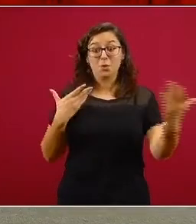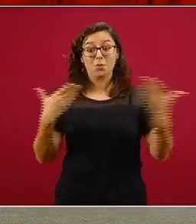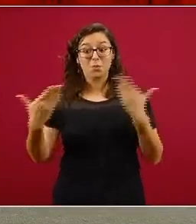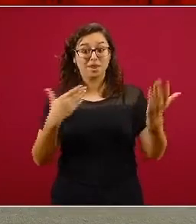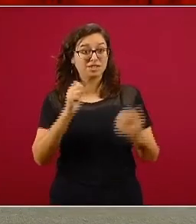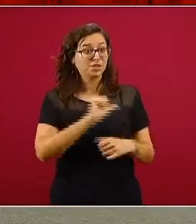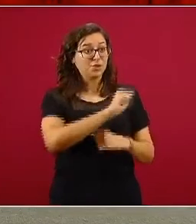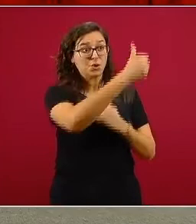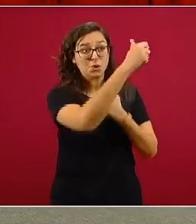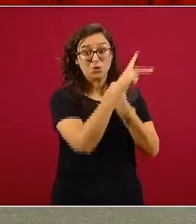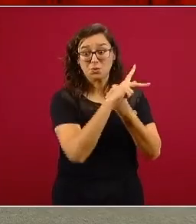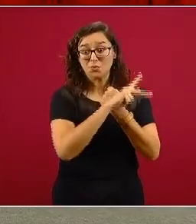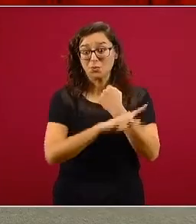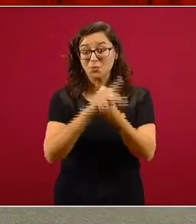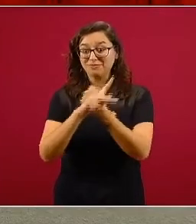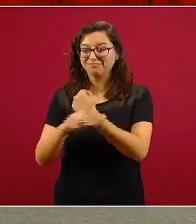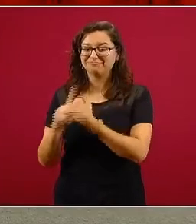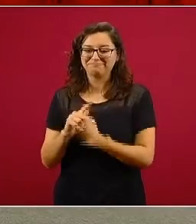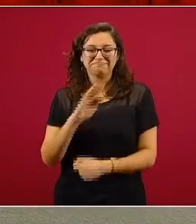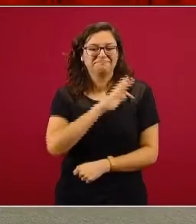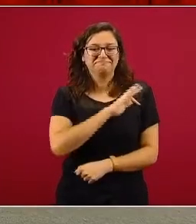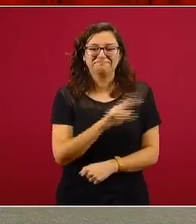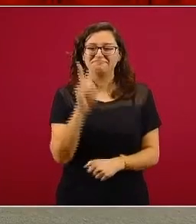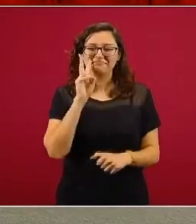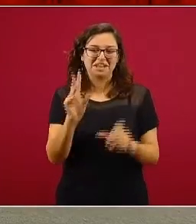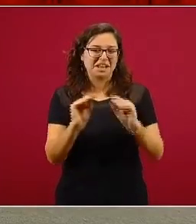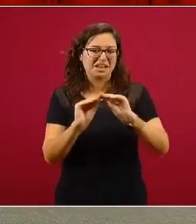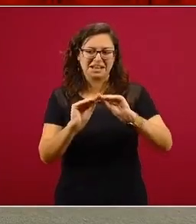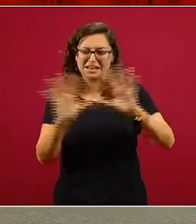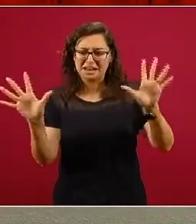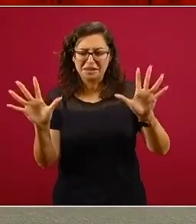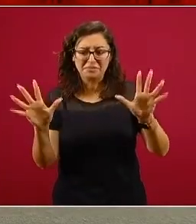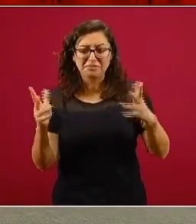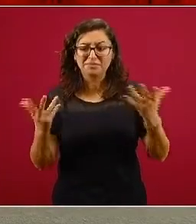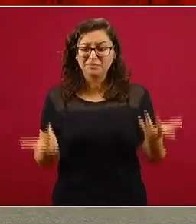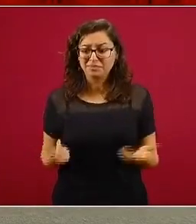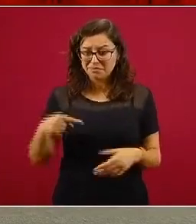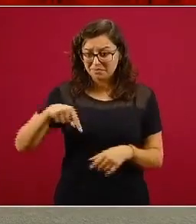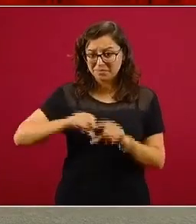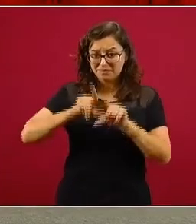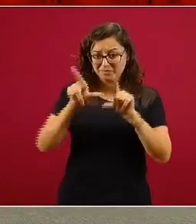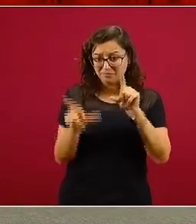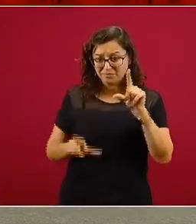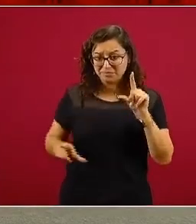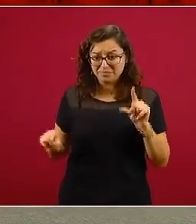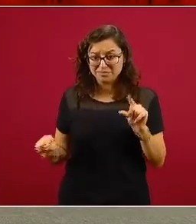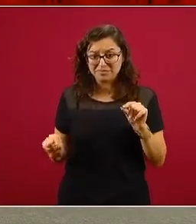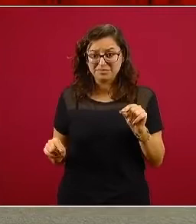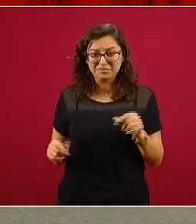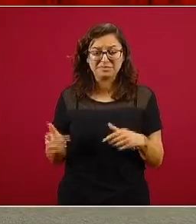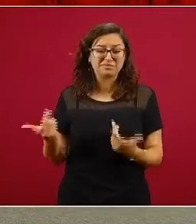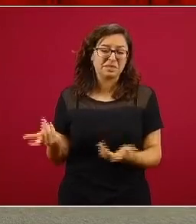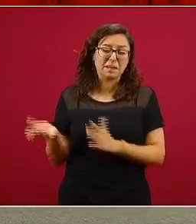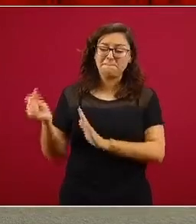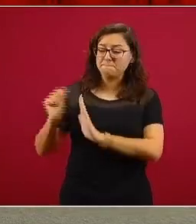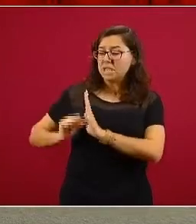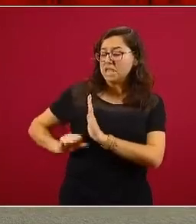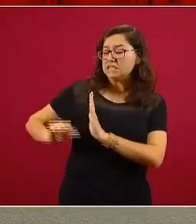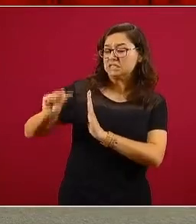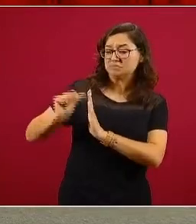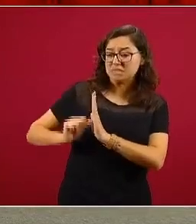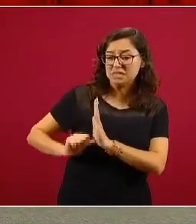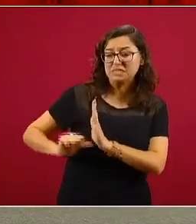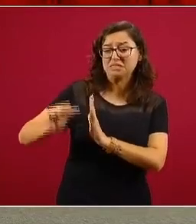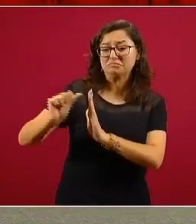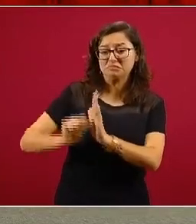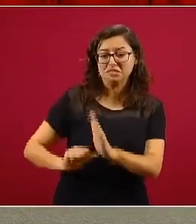otros países, y se ve claramente, no somos el único país que lleva meses,